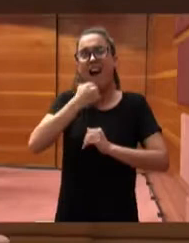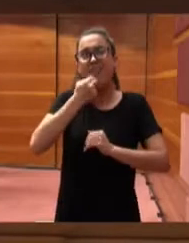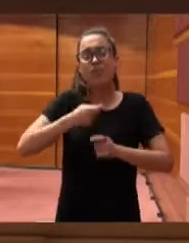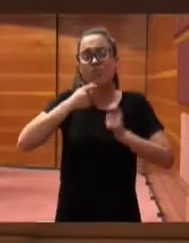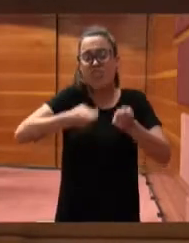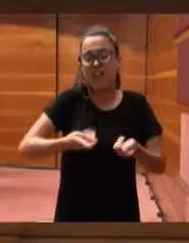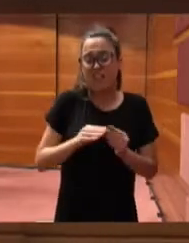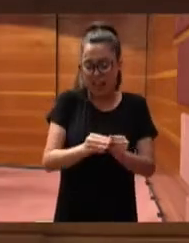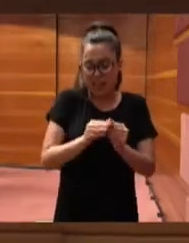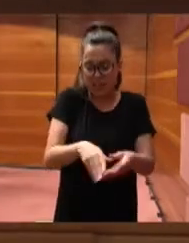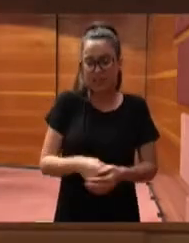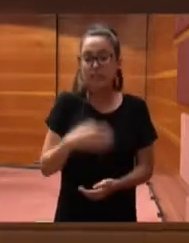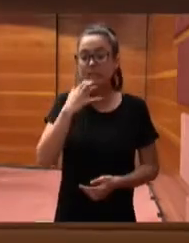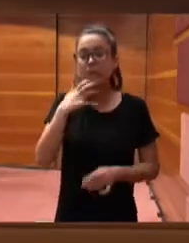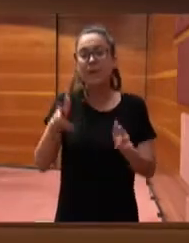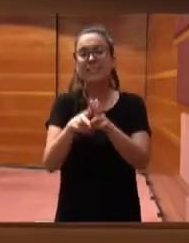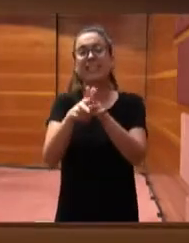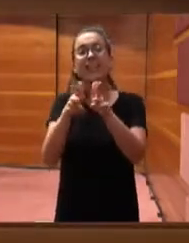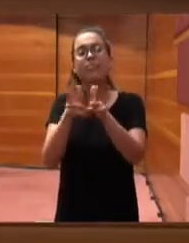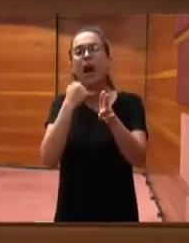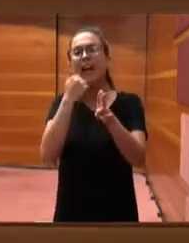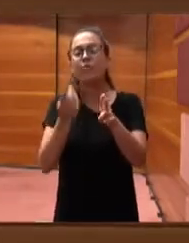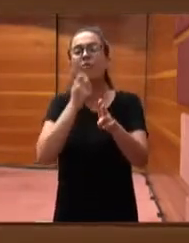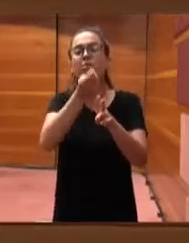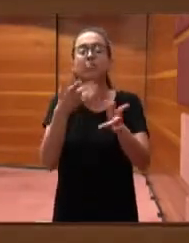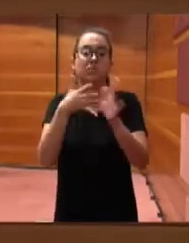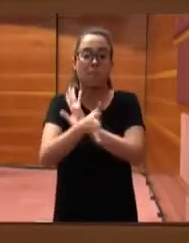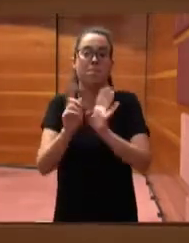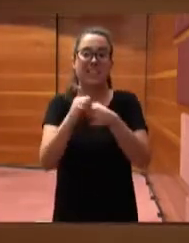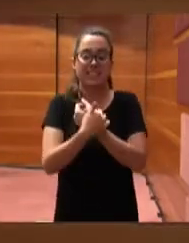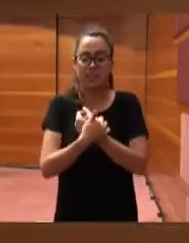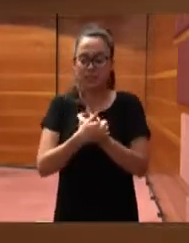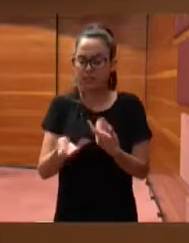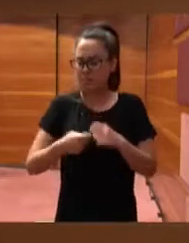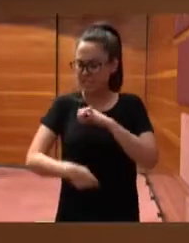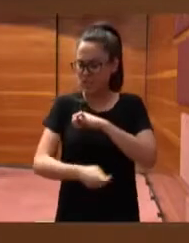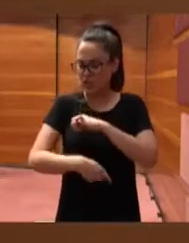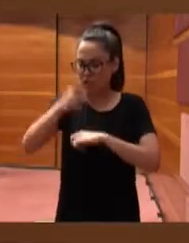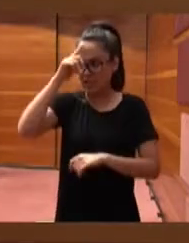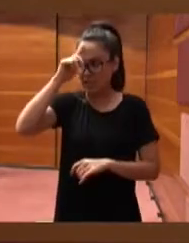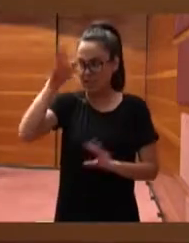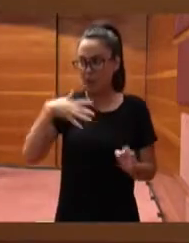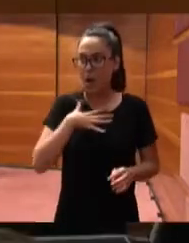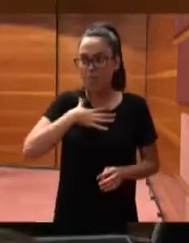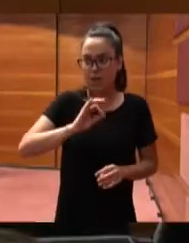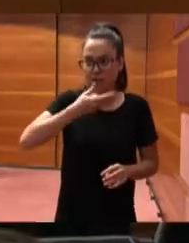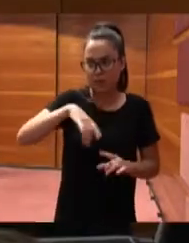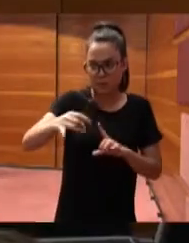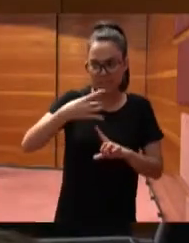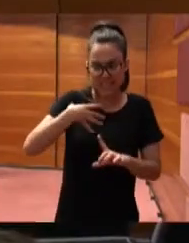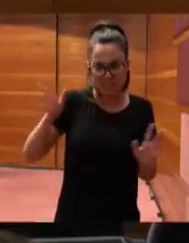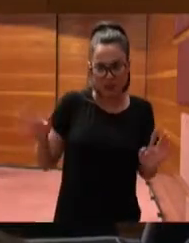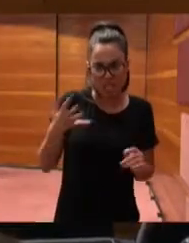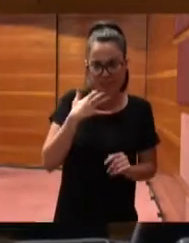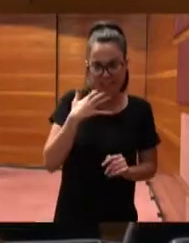participa en el hacer, está colaborando. Por ejemplo, creo que en Vitoria hace... Jo, esto no sé por qué pongo el ejemplo, porque es sangrante, igual me echáis ahora mismo, ¿eh?